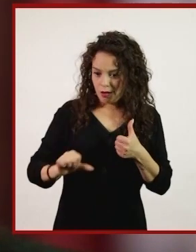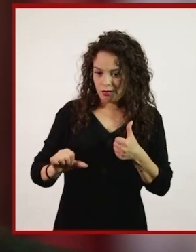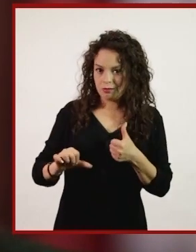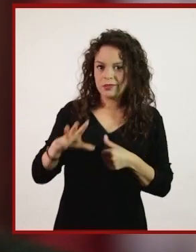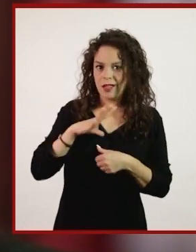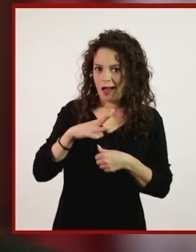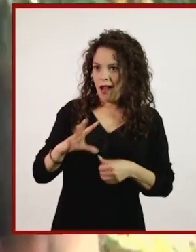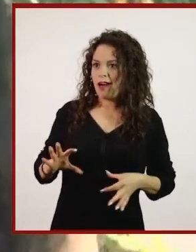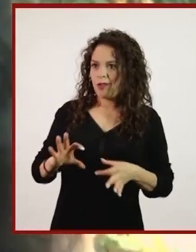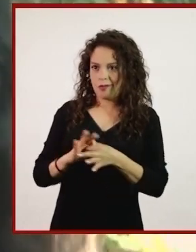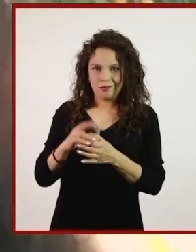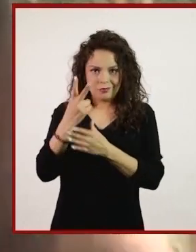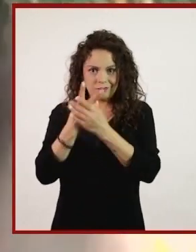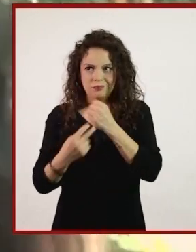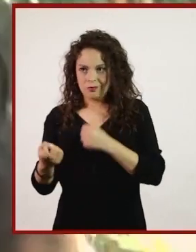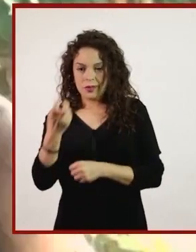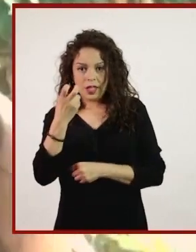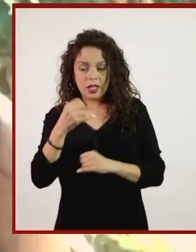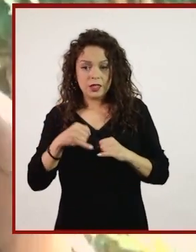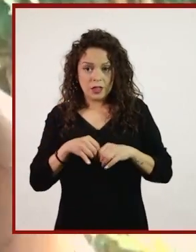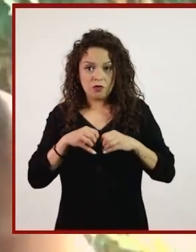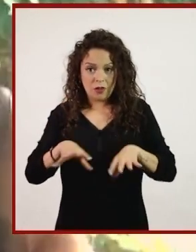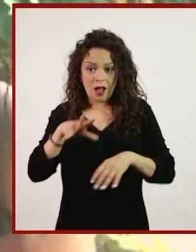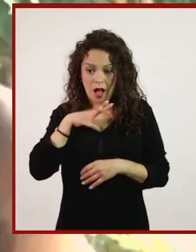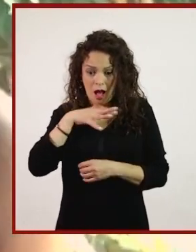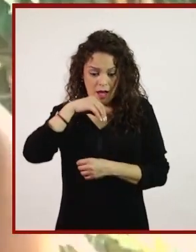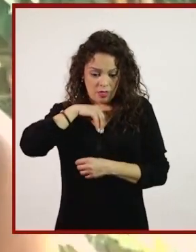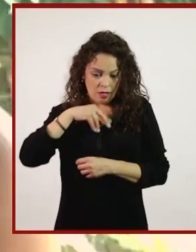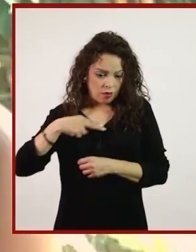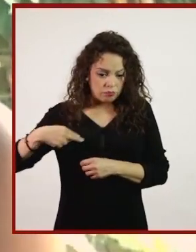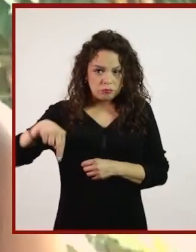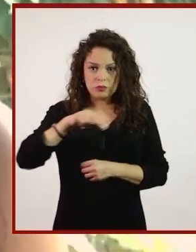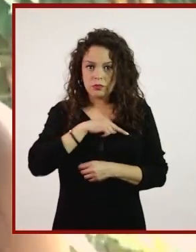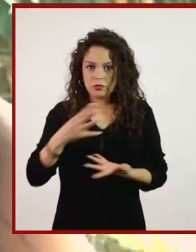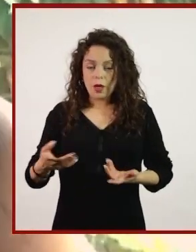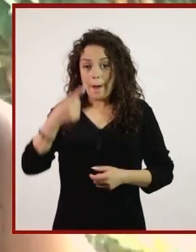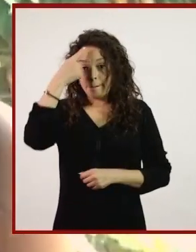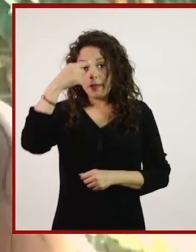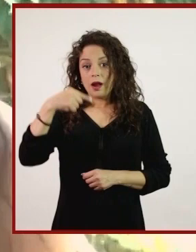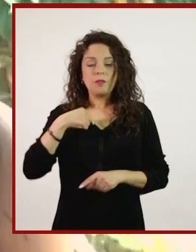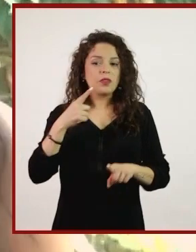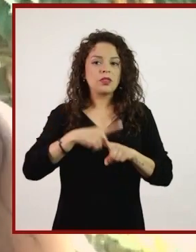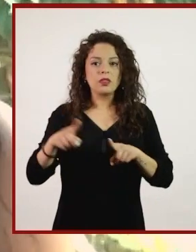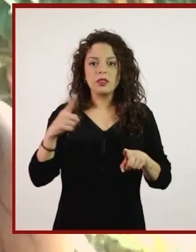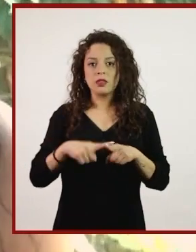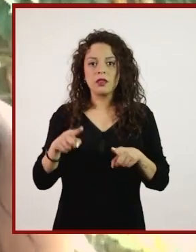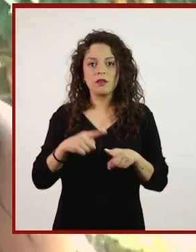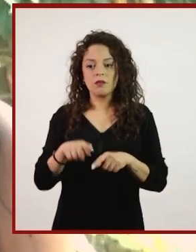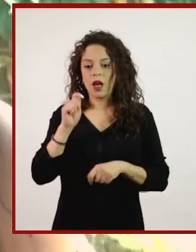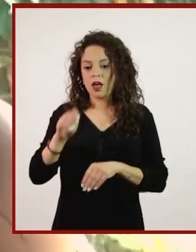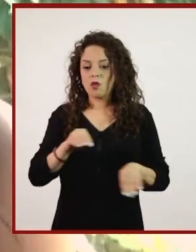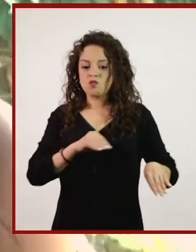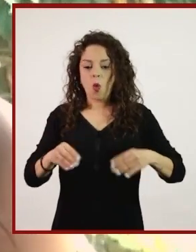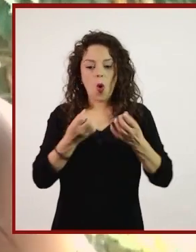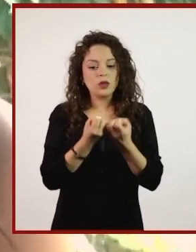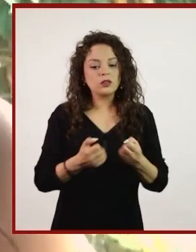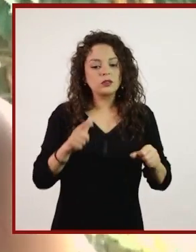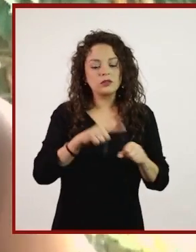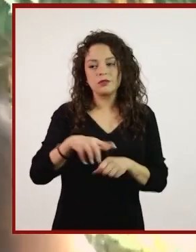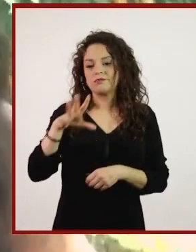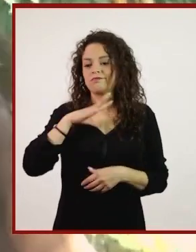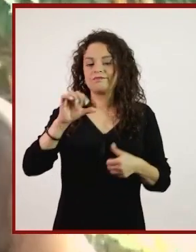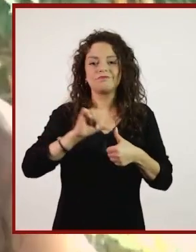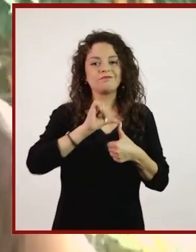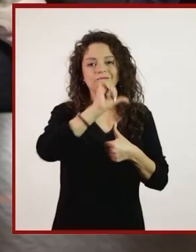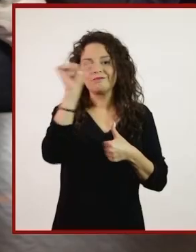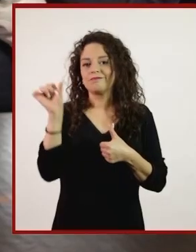la ciencia estaban ahí implícitos y creo que toda esta información está dentro de nosotros, ¿no? Y para mí todos los movimientos sociales están